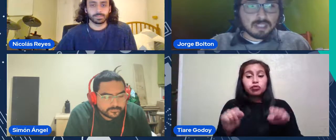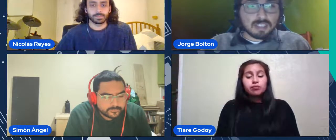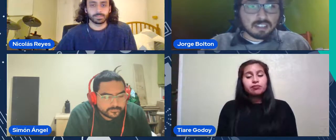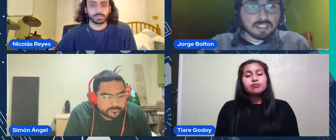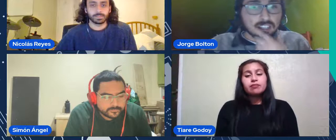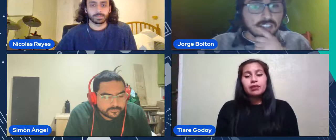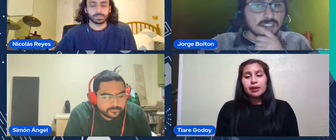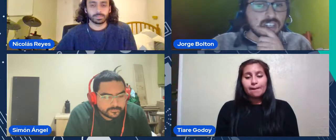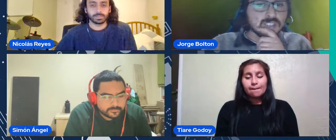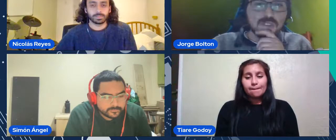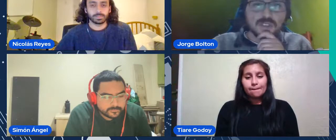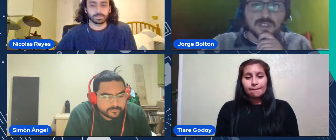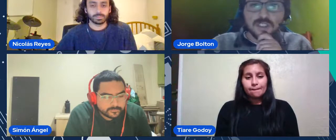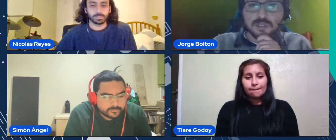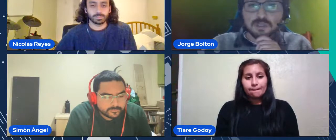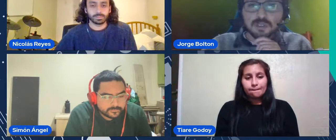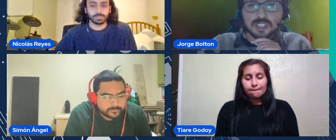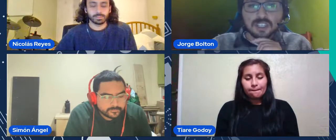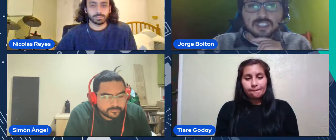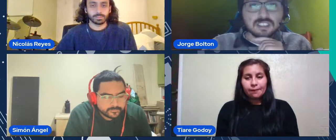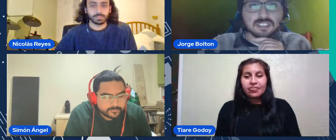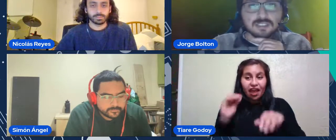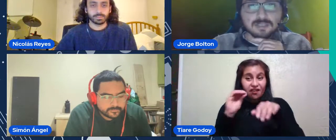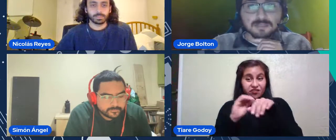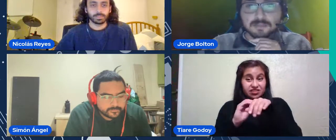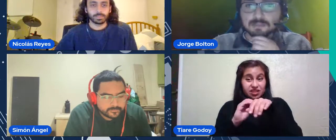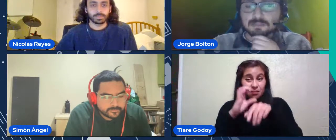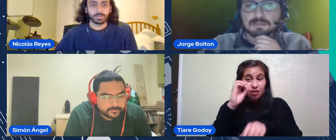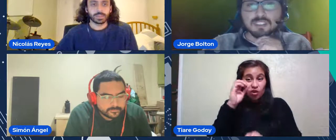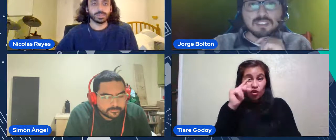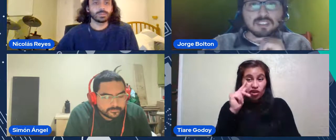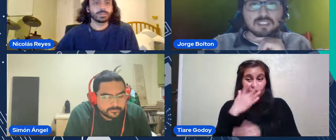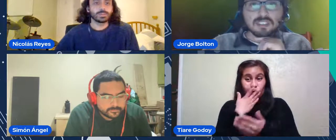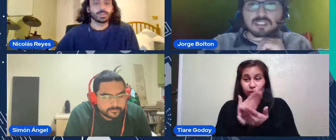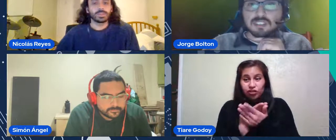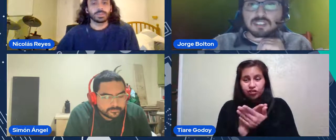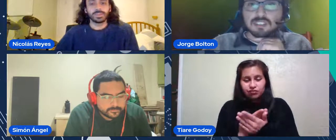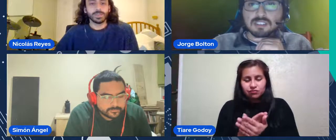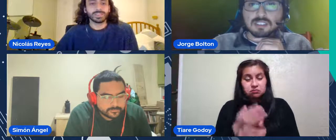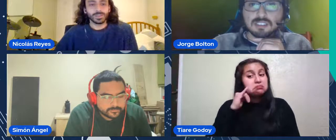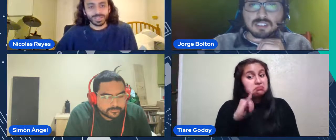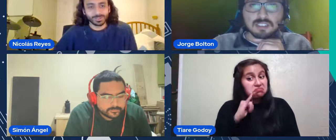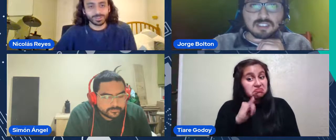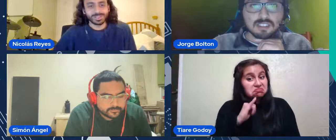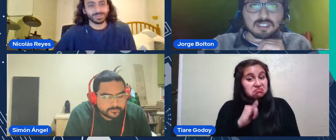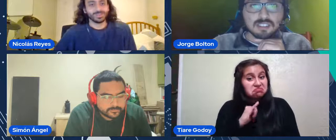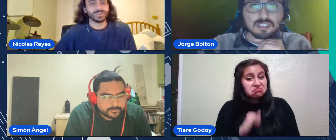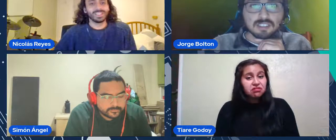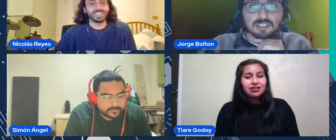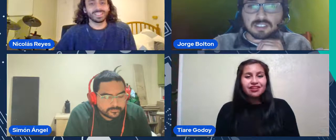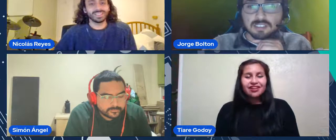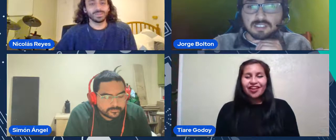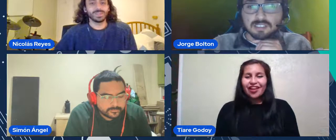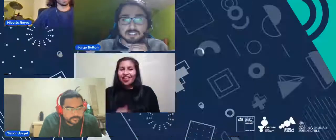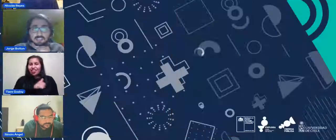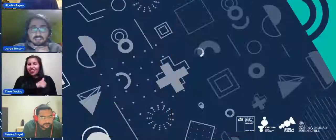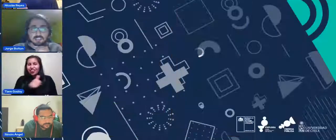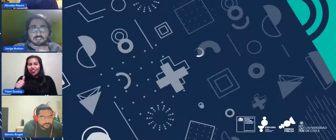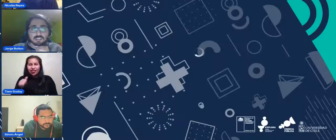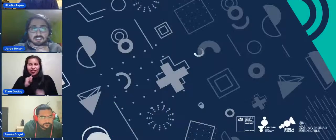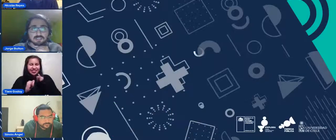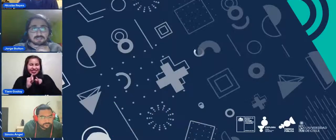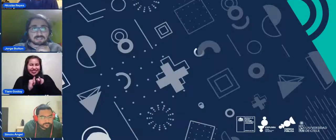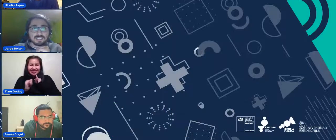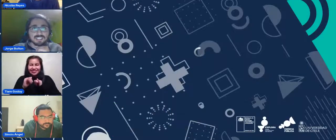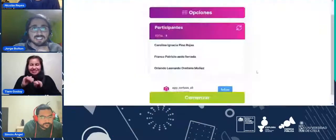Me Avisas Nicolás Cuando Estemos Ok Si Se parece Hoy día Todos Andamos Con El Internet Medio